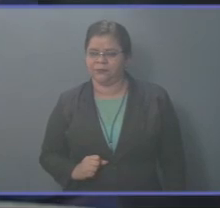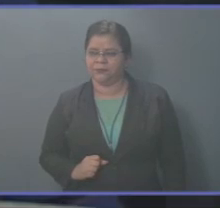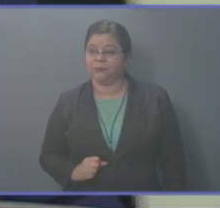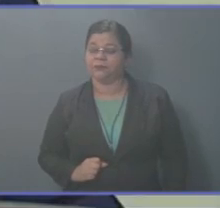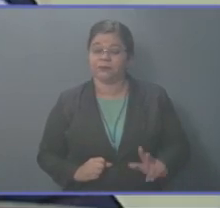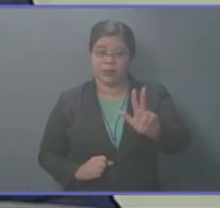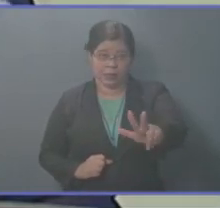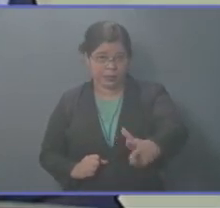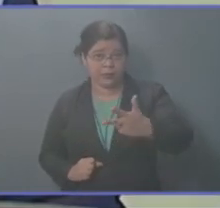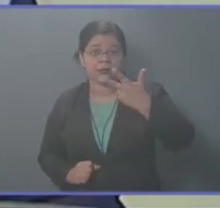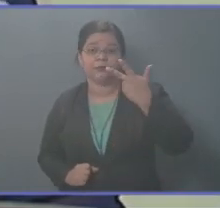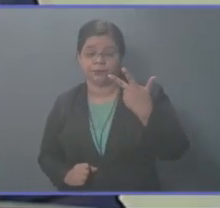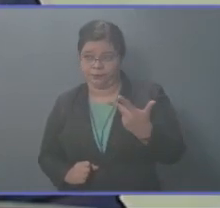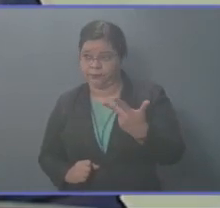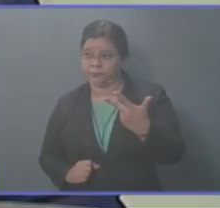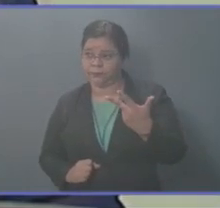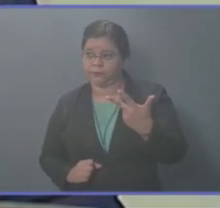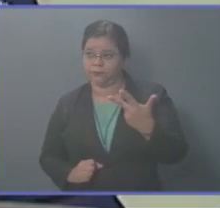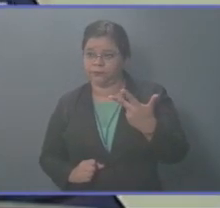Tercero,